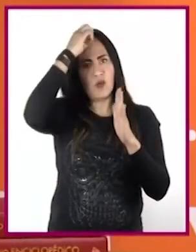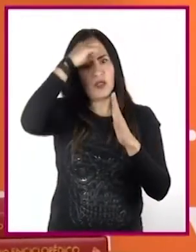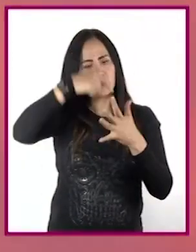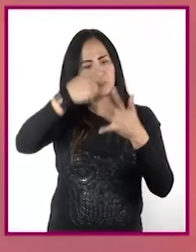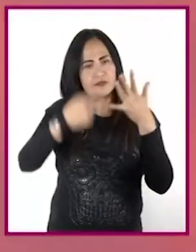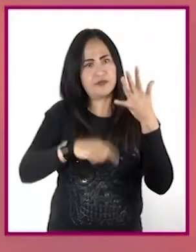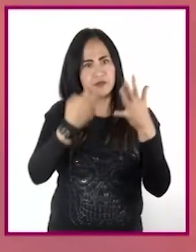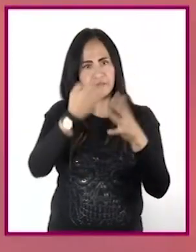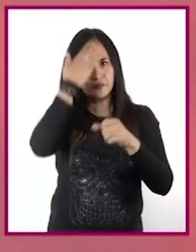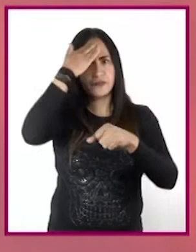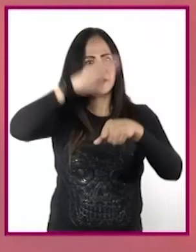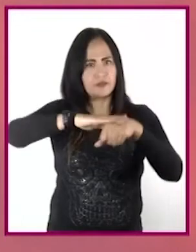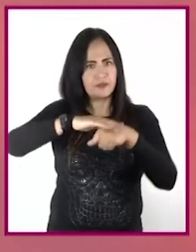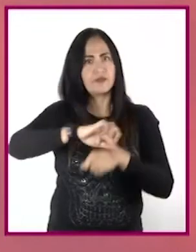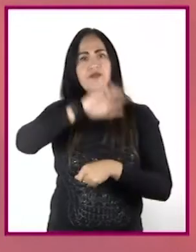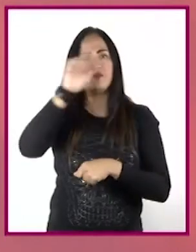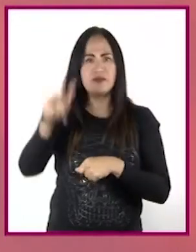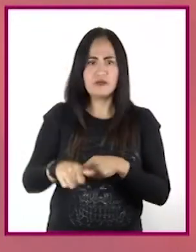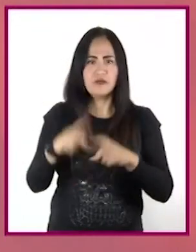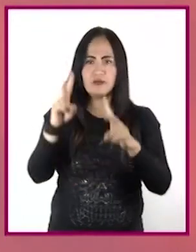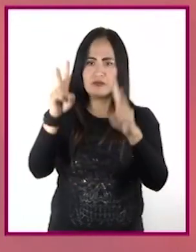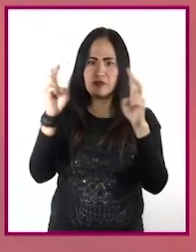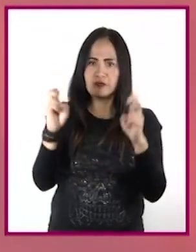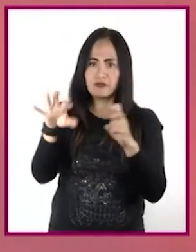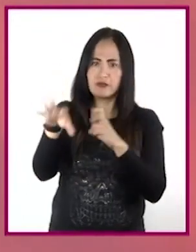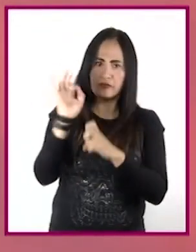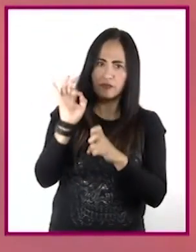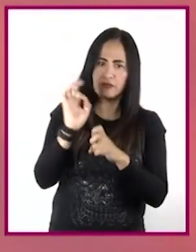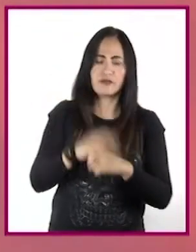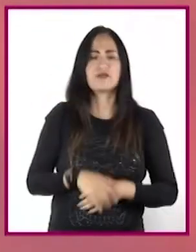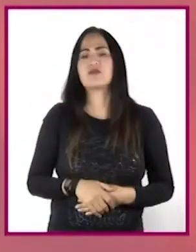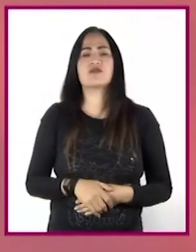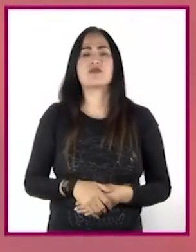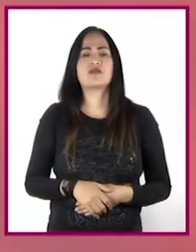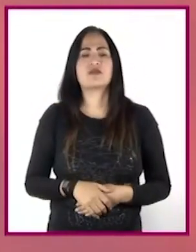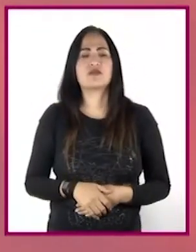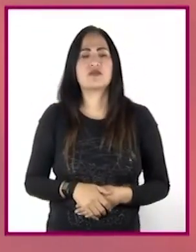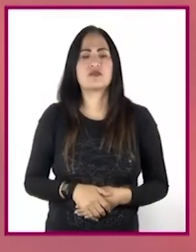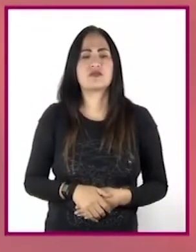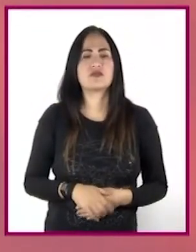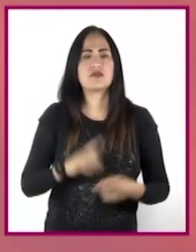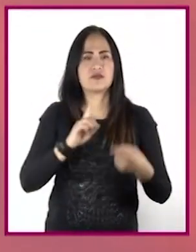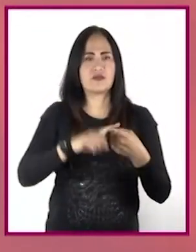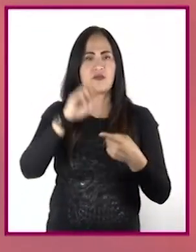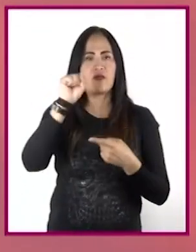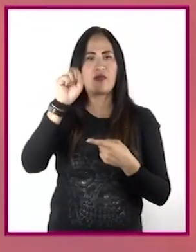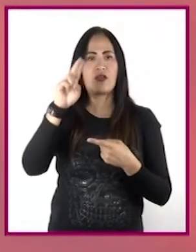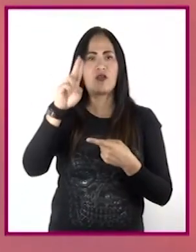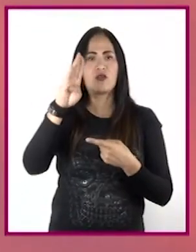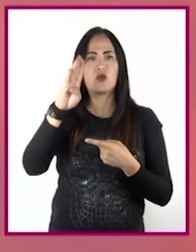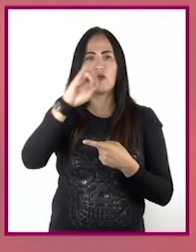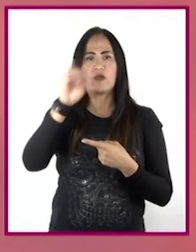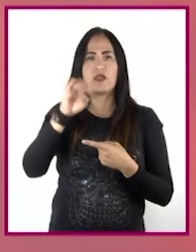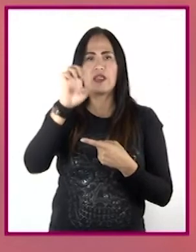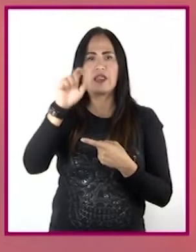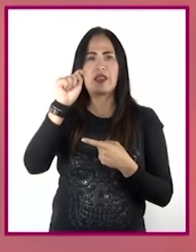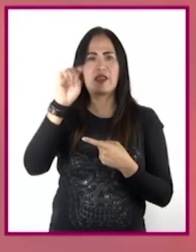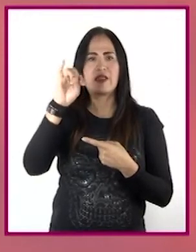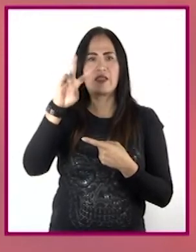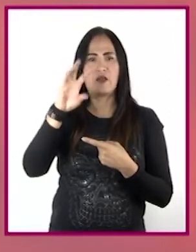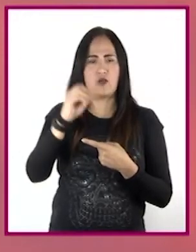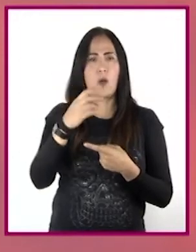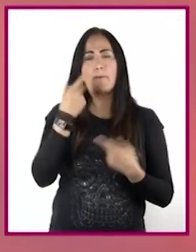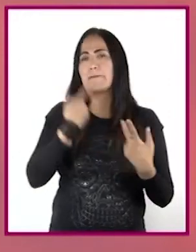tenerlas presentes a la hora de seleccionar nuestro tema. Es subjetivo, presenta la postura